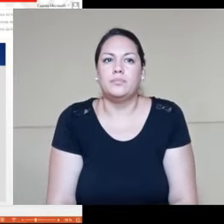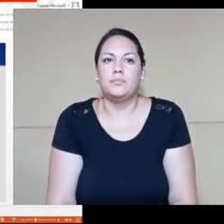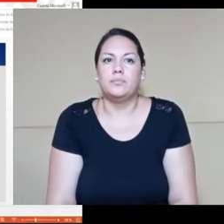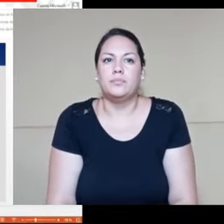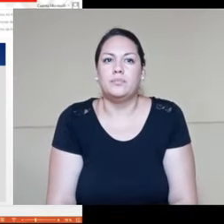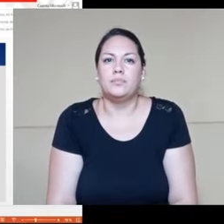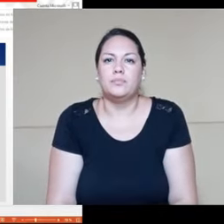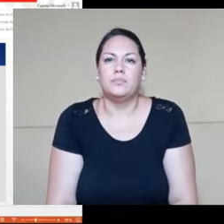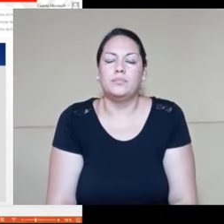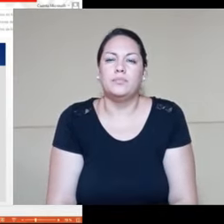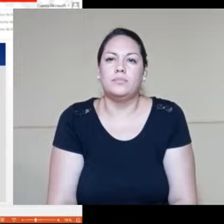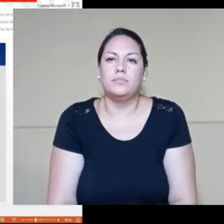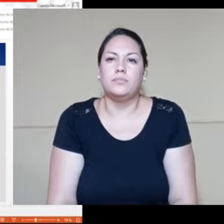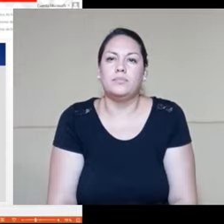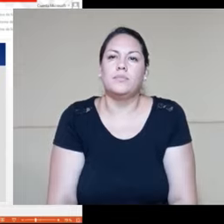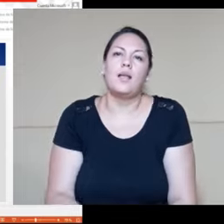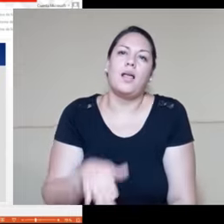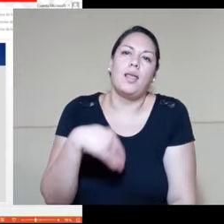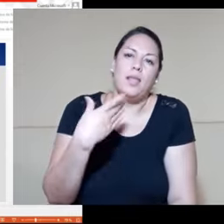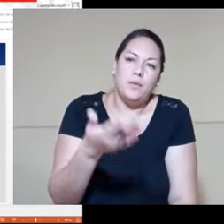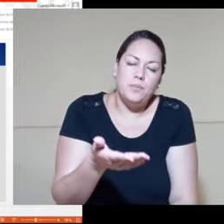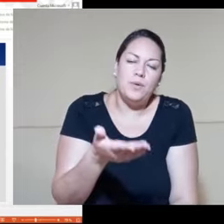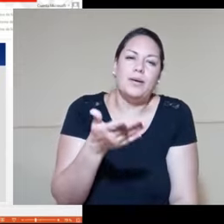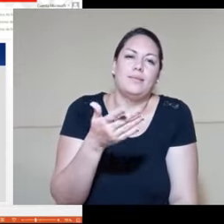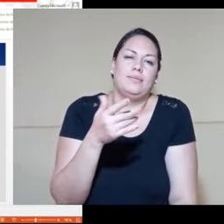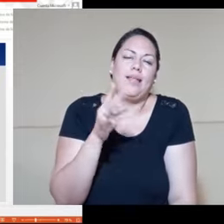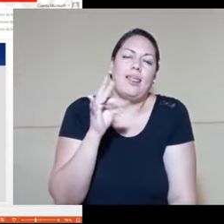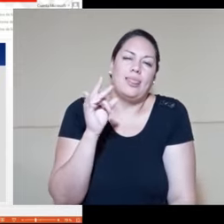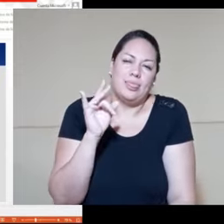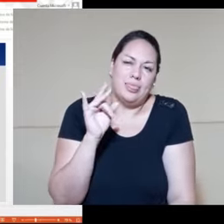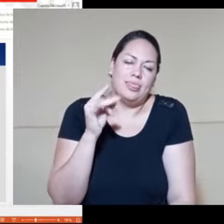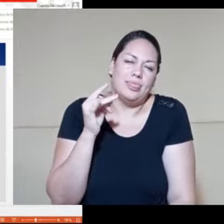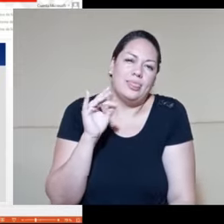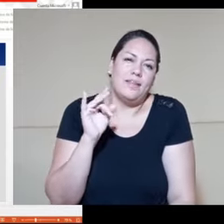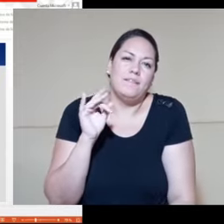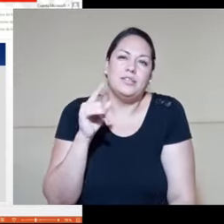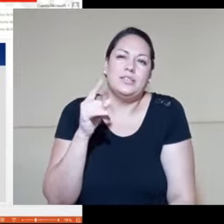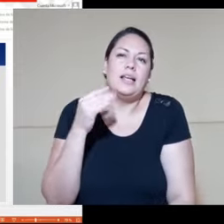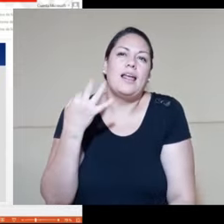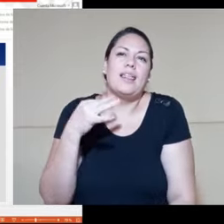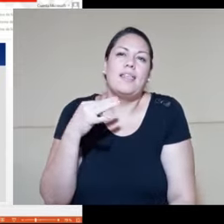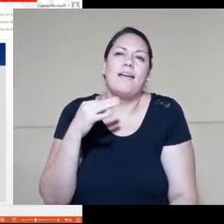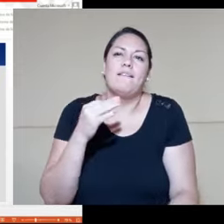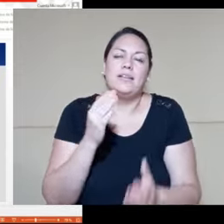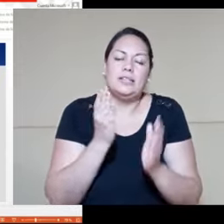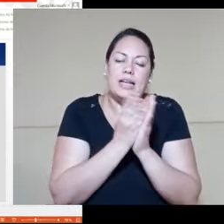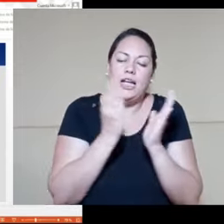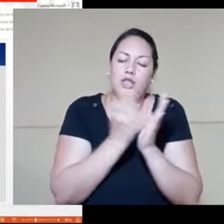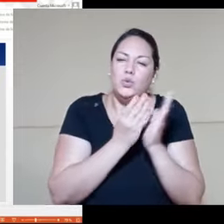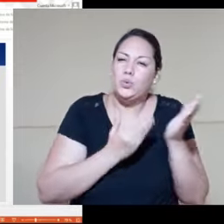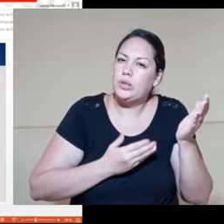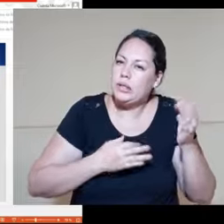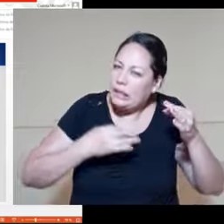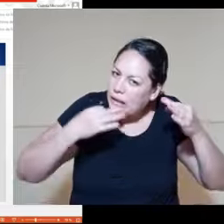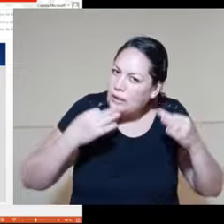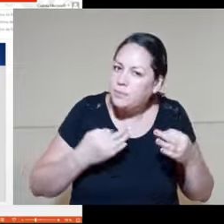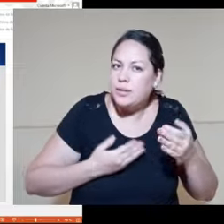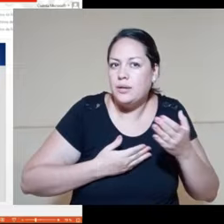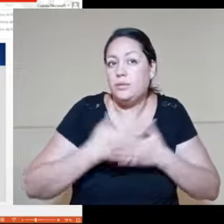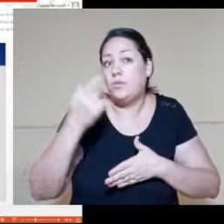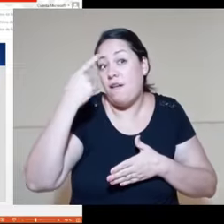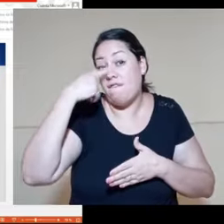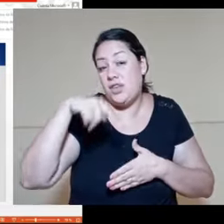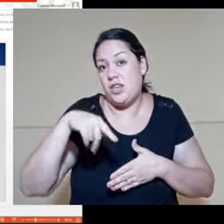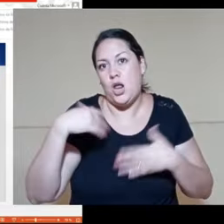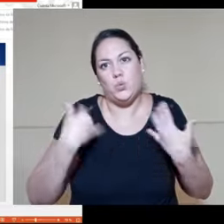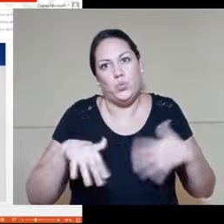cosa interminable. Más allá que se tienen que tomar el tiempo para después estudiarla bien,